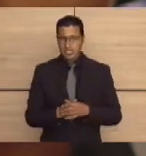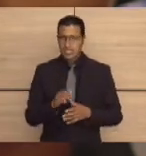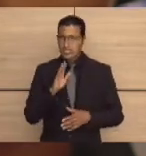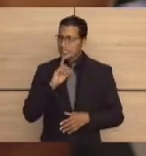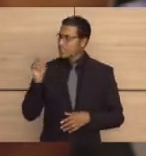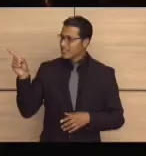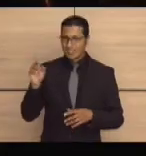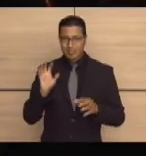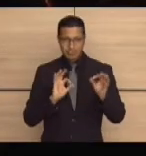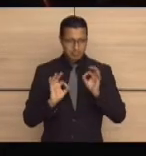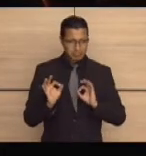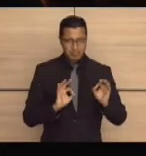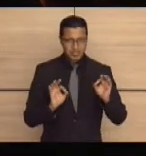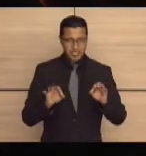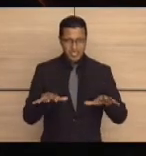evento.